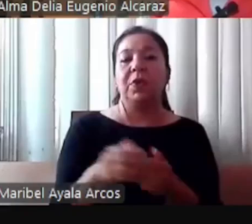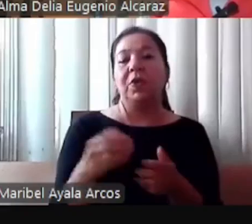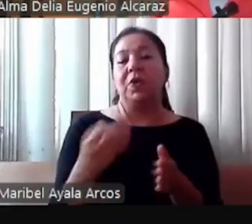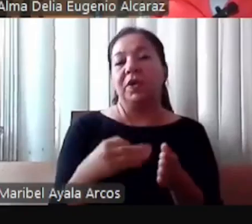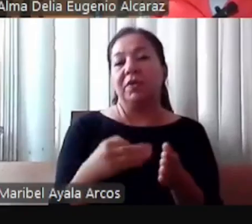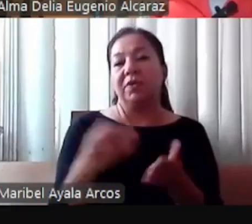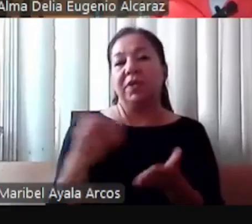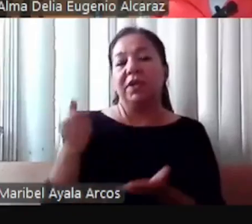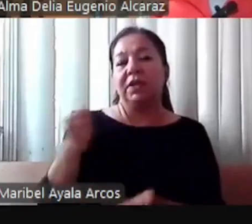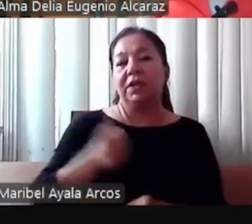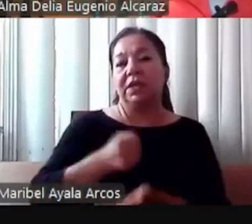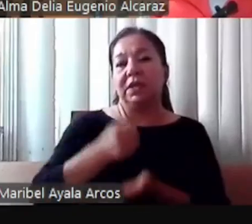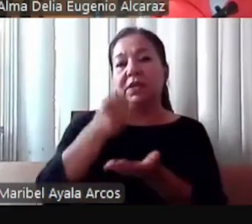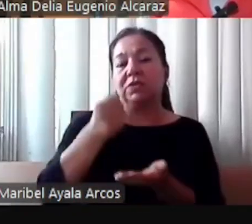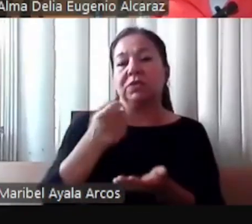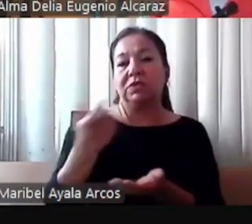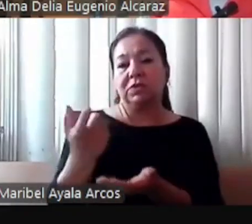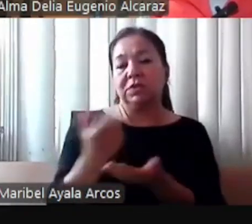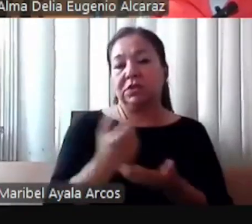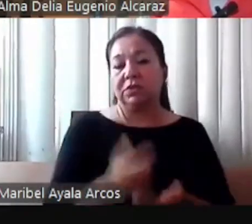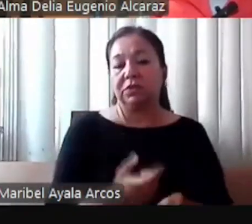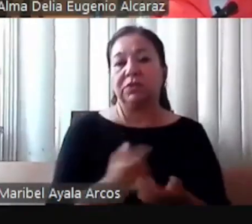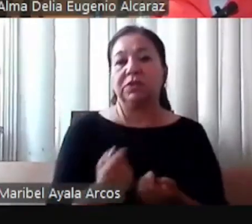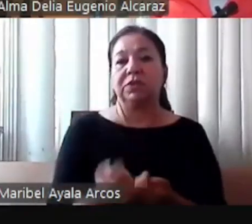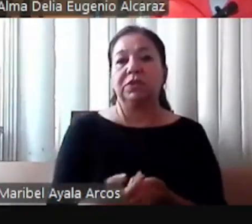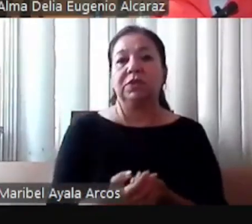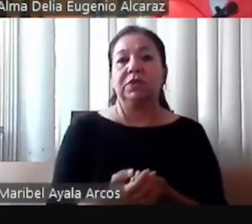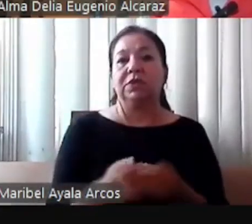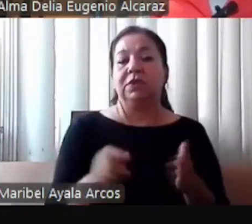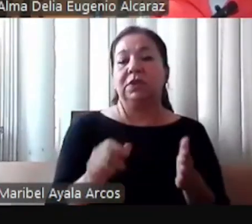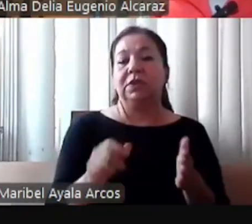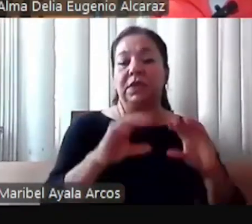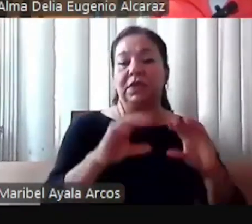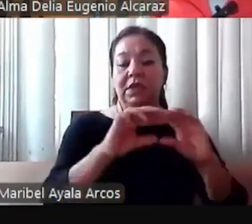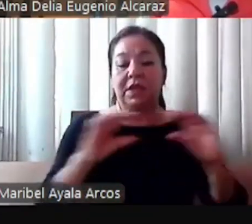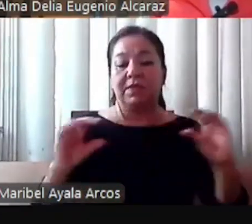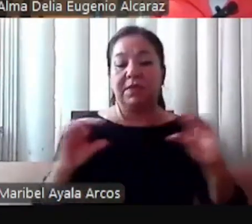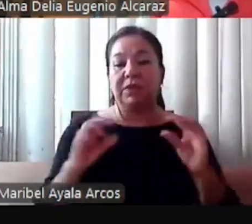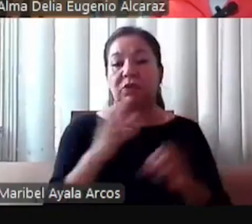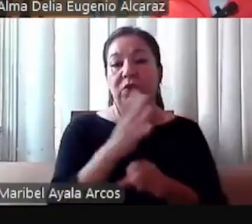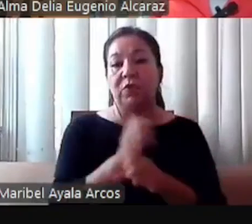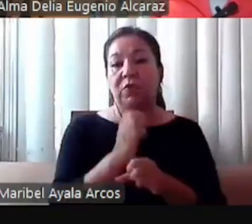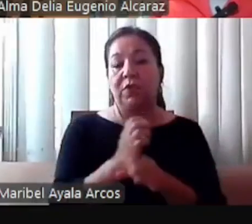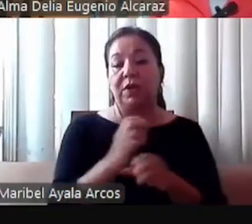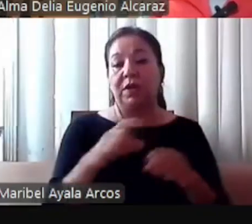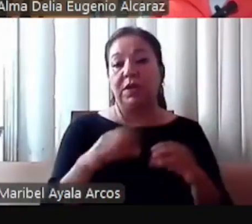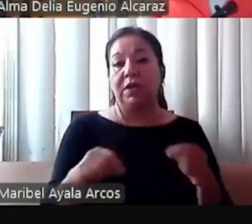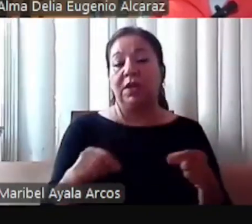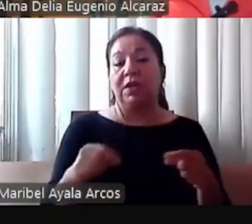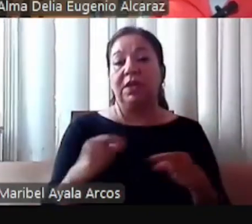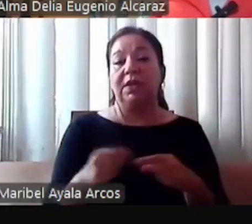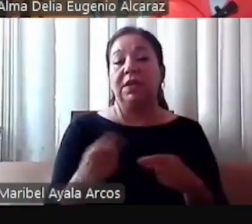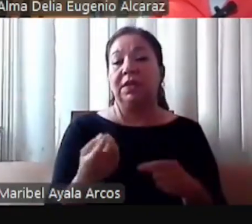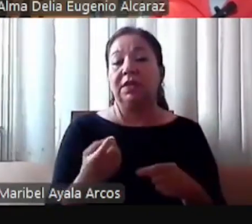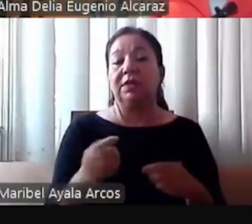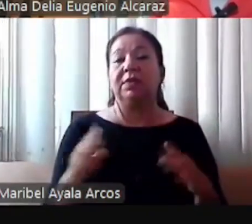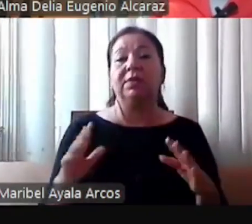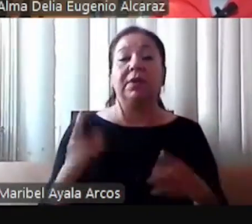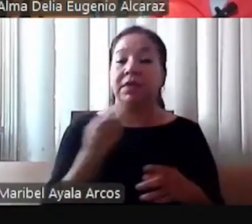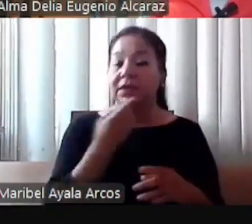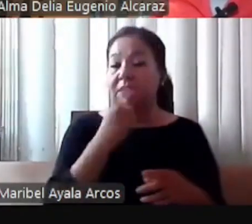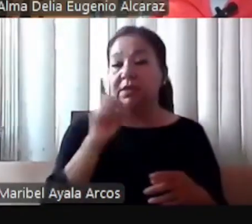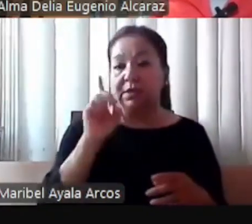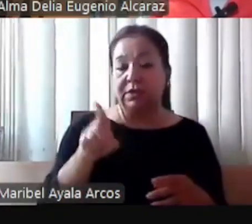improcedencia establecida en el artículo 14, fracción primera de la Ley del Sistema de Medios de Impugnación en materia electoral del Estado de Guerrero por los